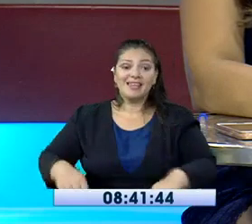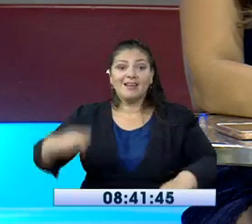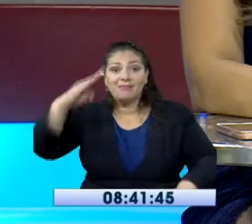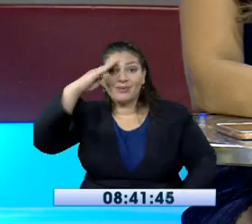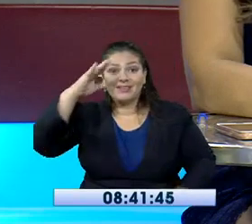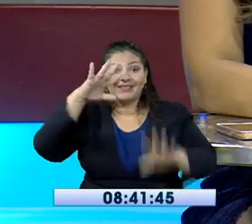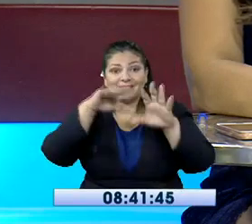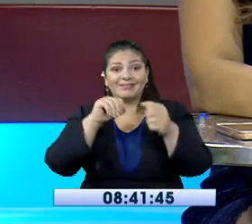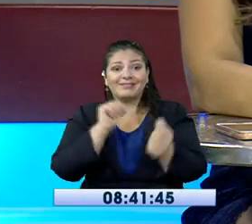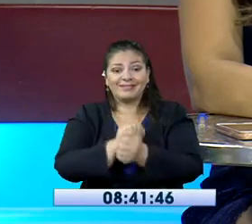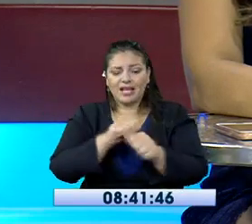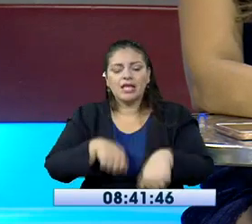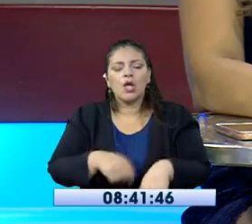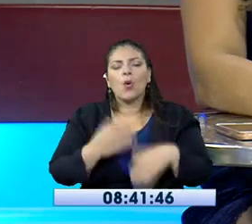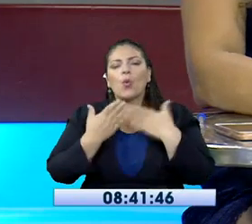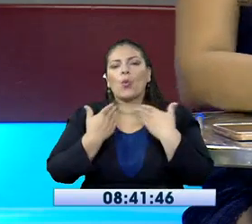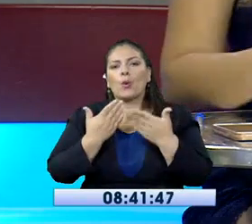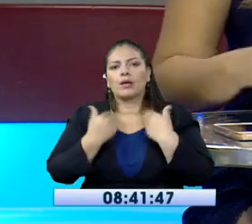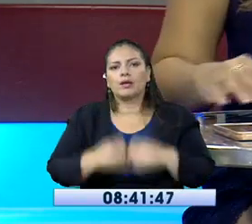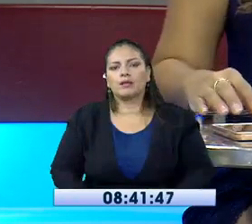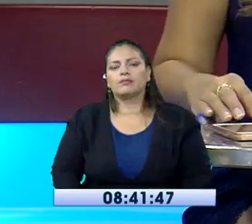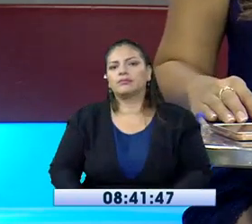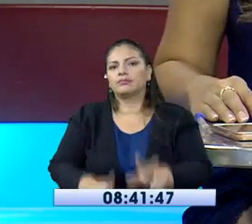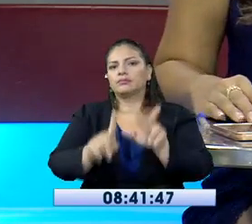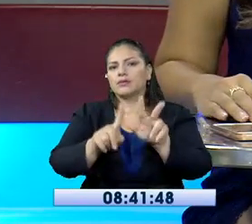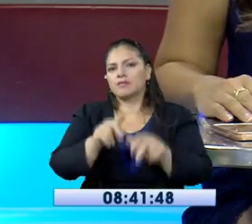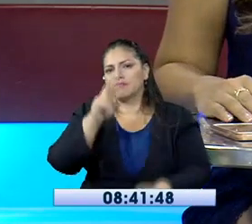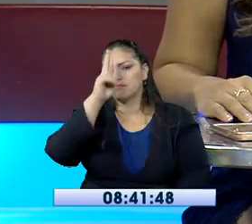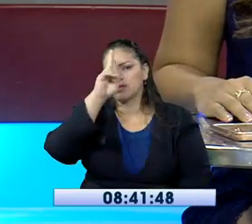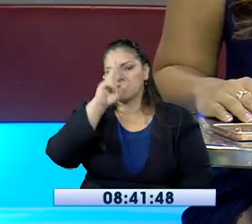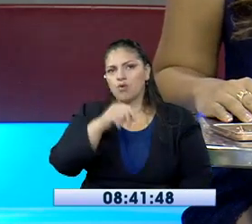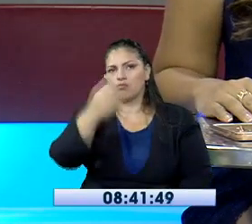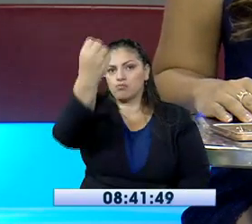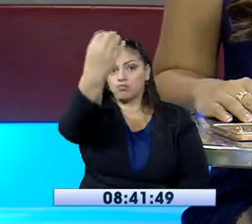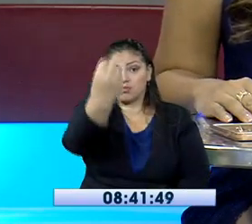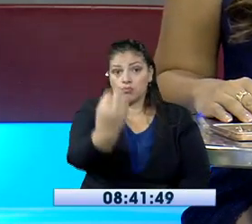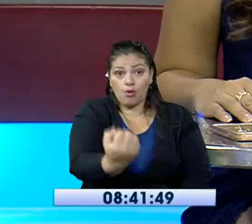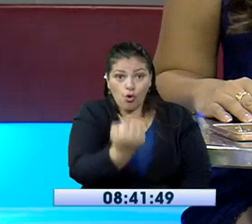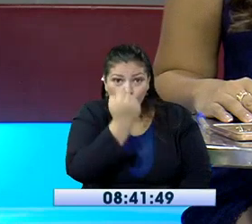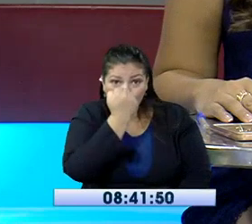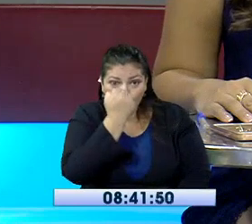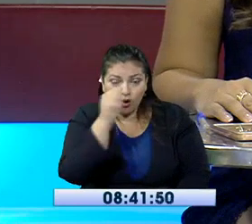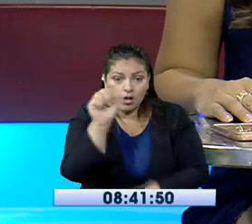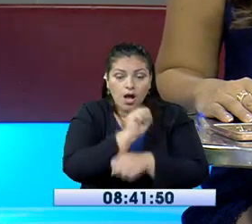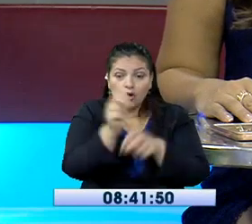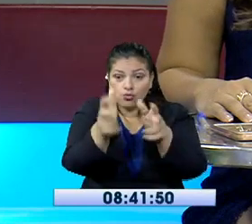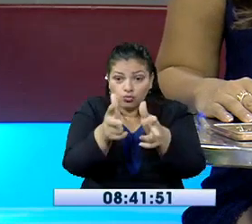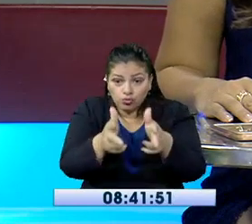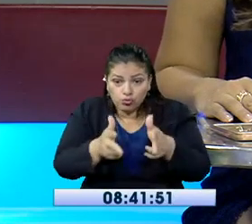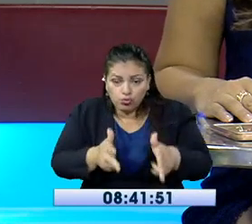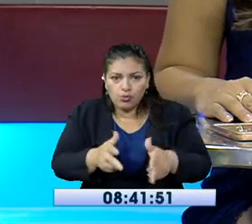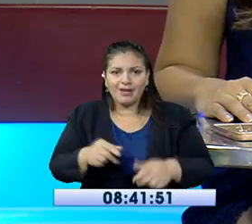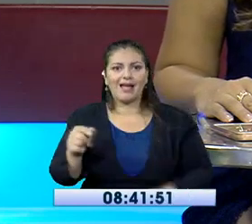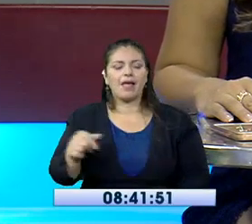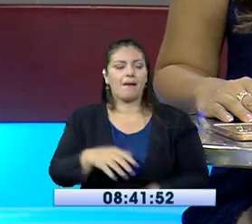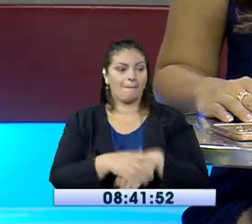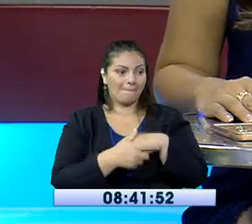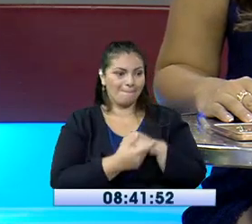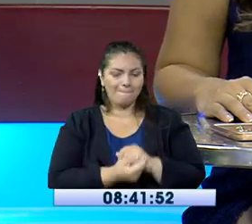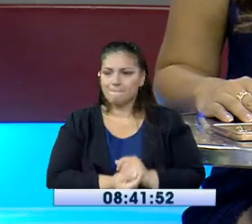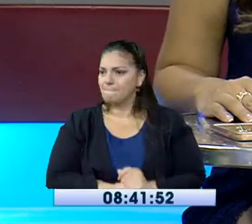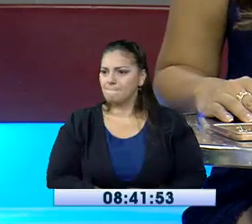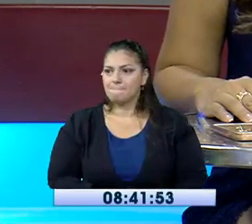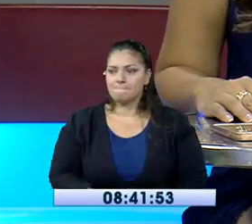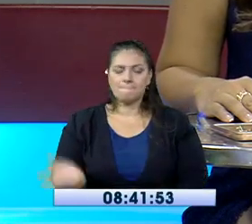en Guayaquil. Los sospechosos aprovechaban el congestionamiento vehicular y los semáforos en rojo para robar a los